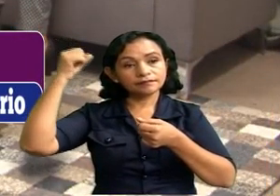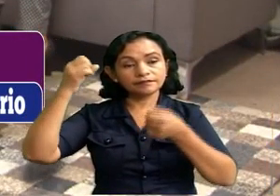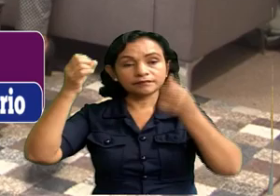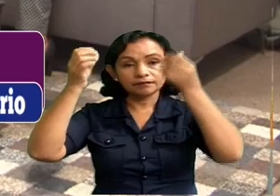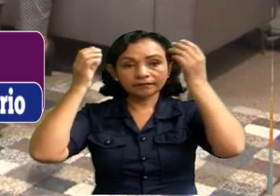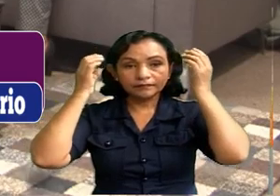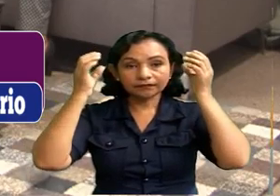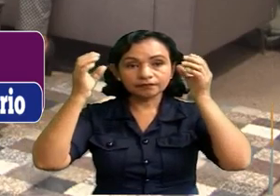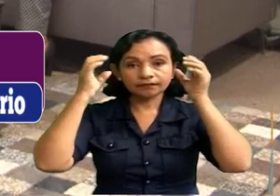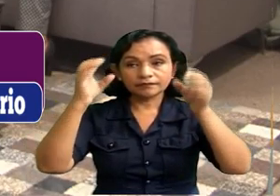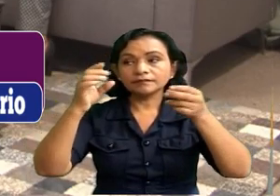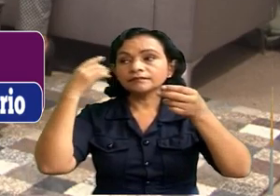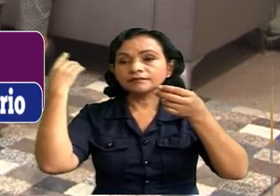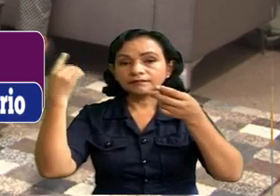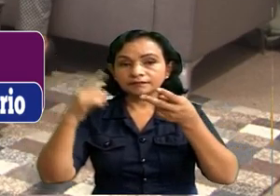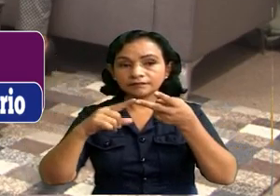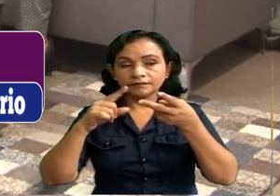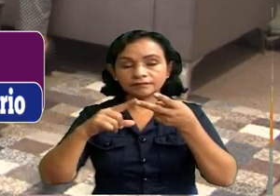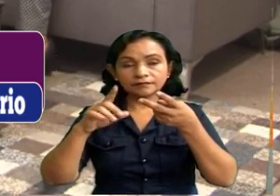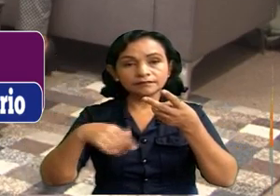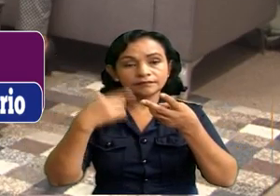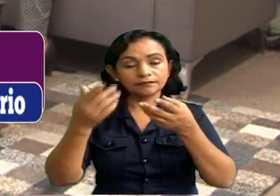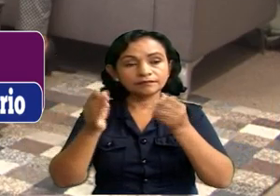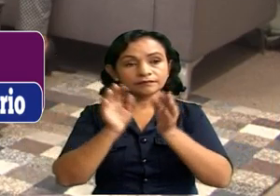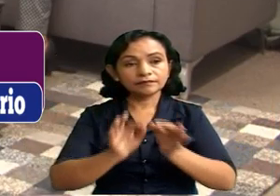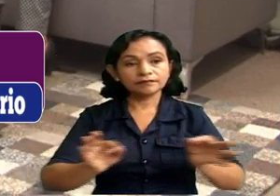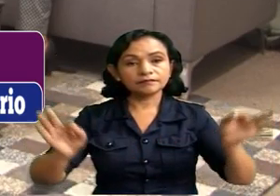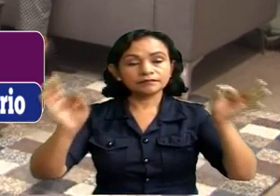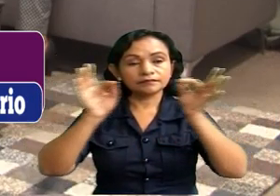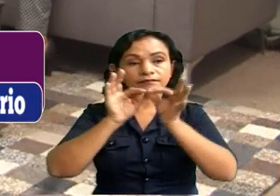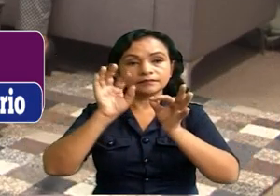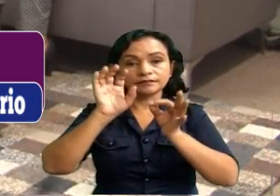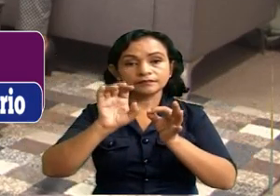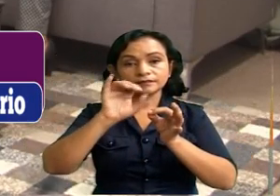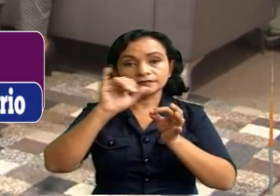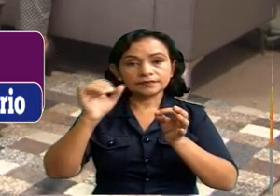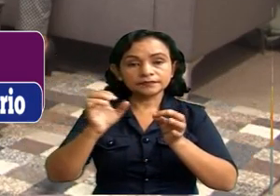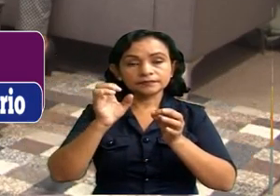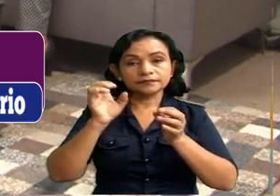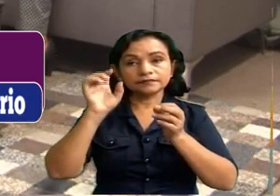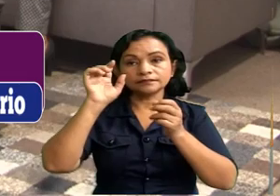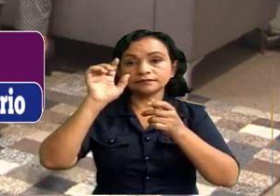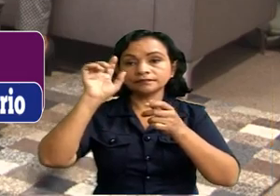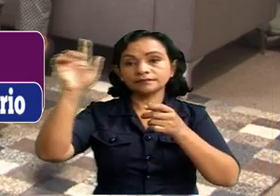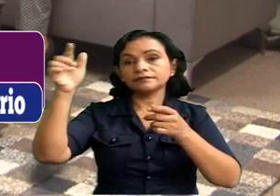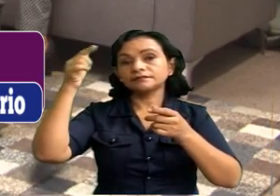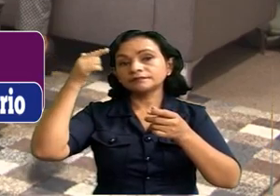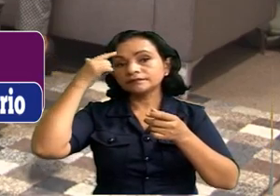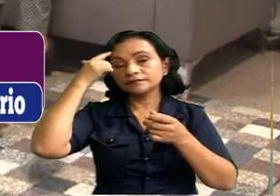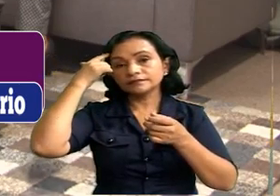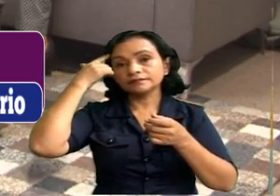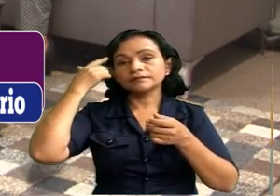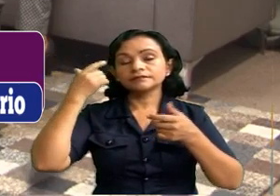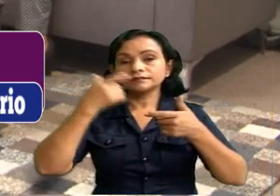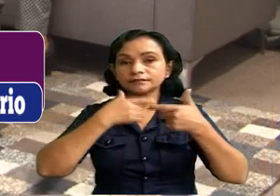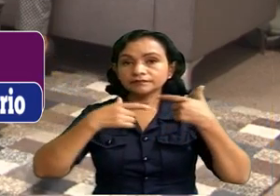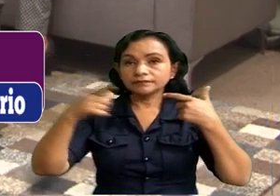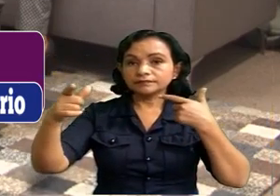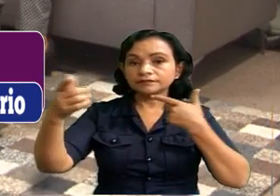culturas. Luego, un eje importante que viene desde el Poder Ejecutivo, como es el tema del intercambio